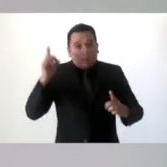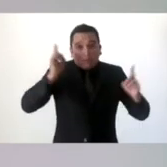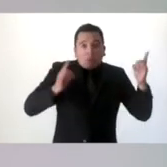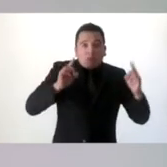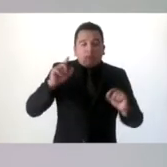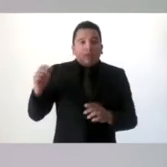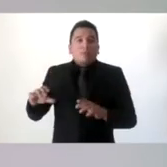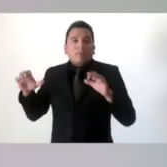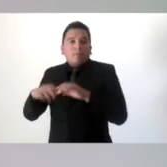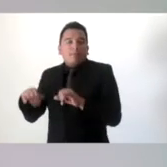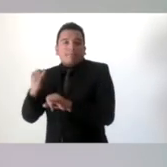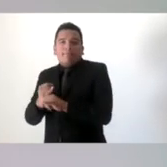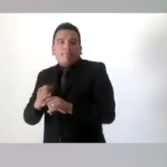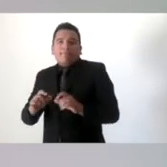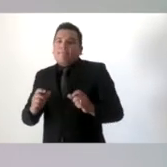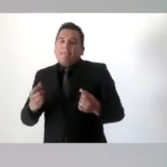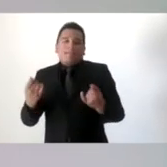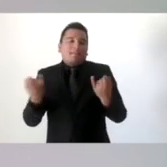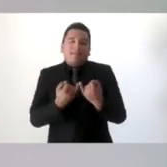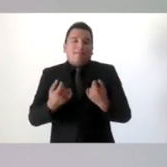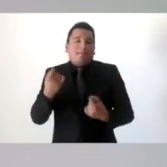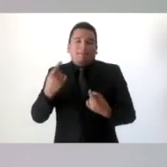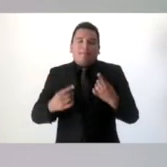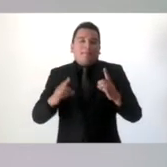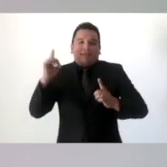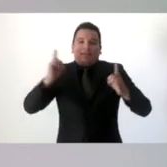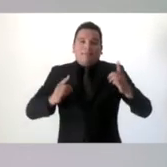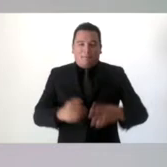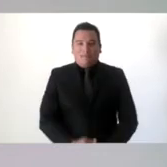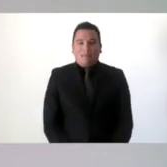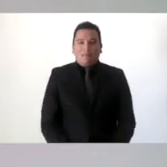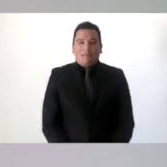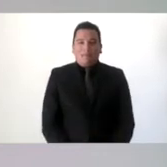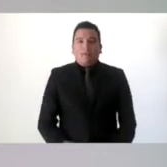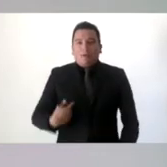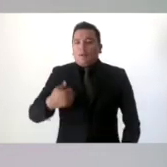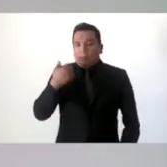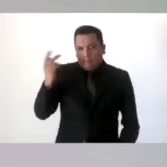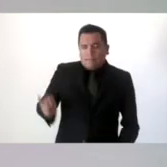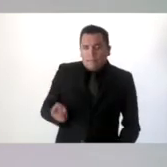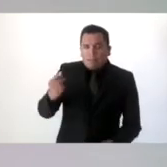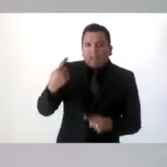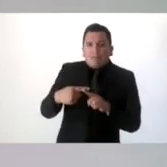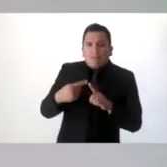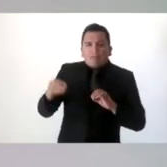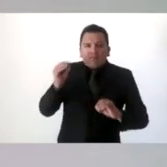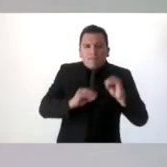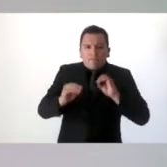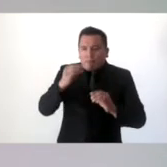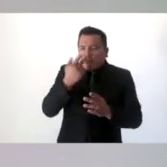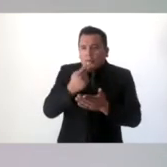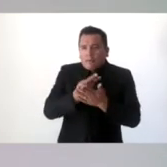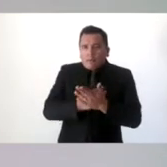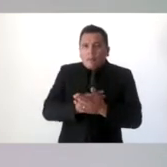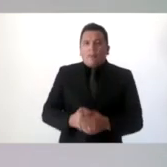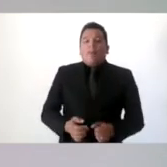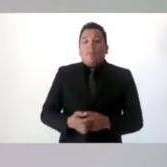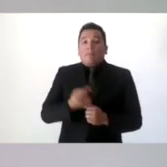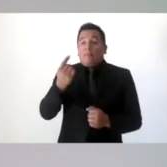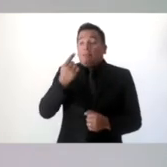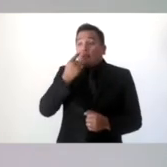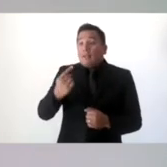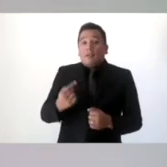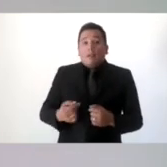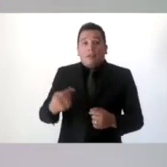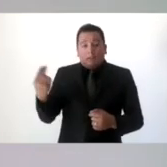Preguntaba quién hacía el mecanismo, porque uno de los mayores análisis o revisiones que se hace a los sistemas de votación electrónica o en línea es